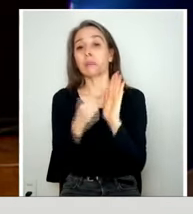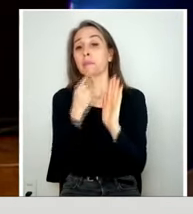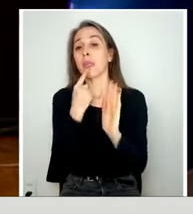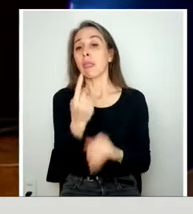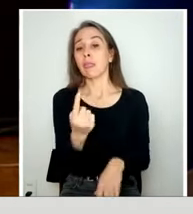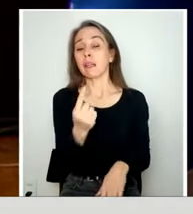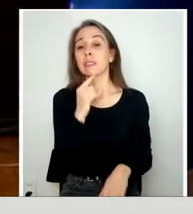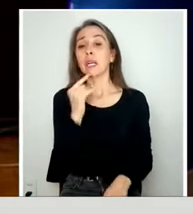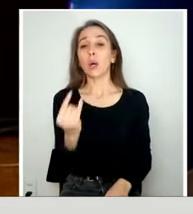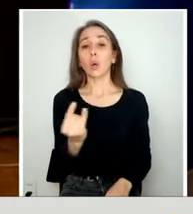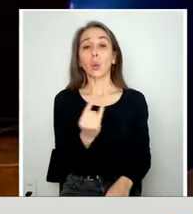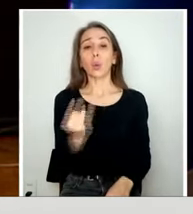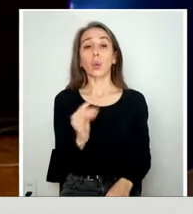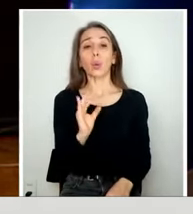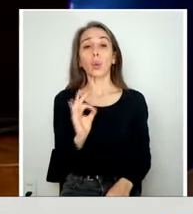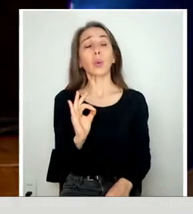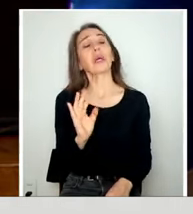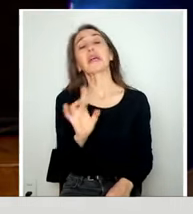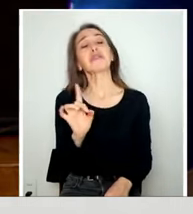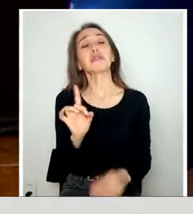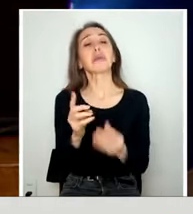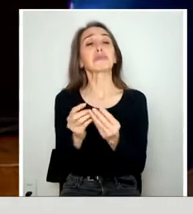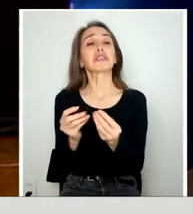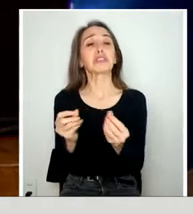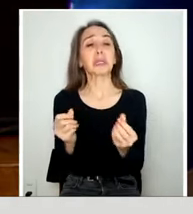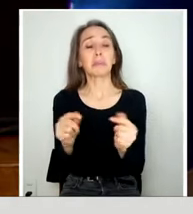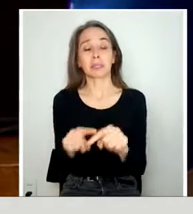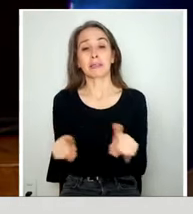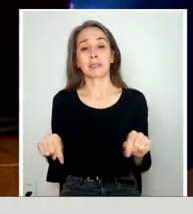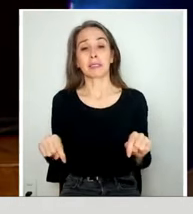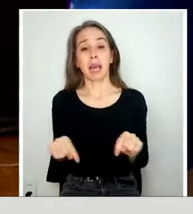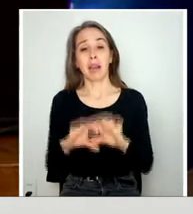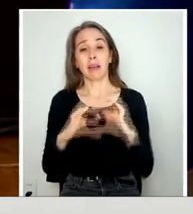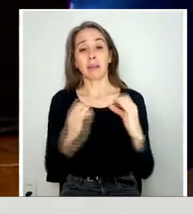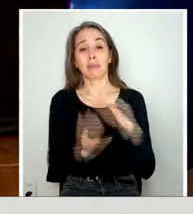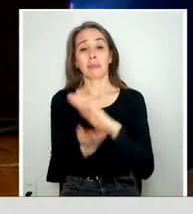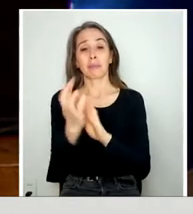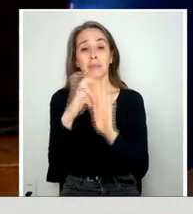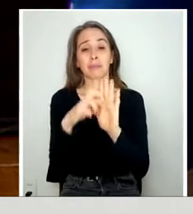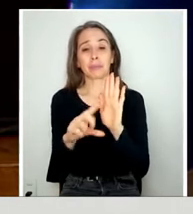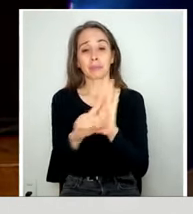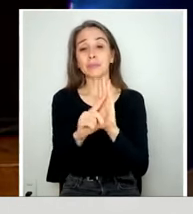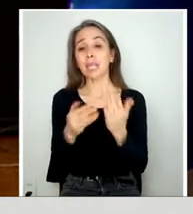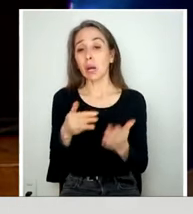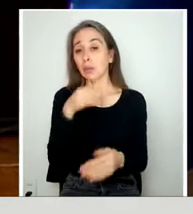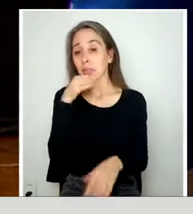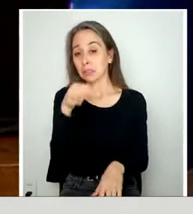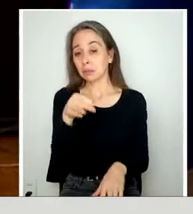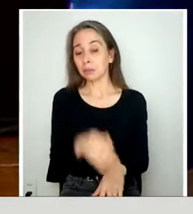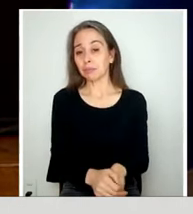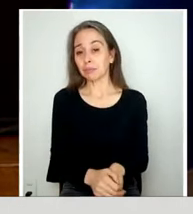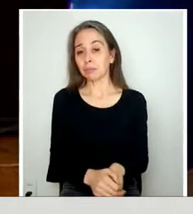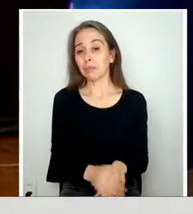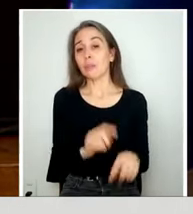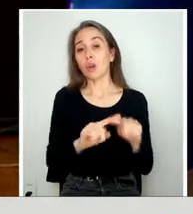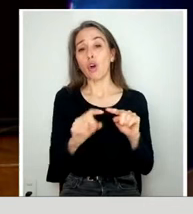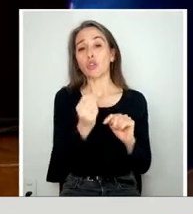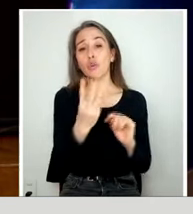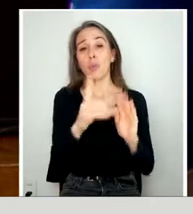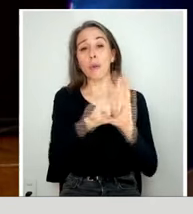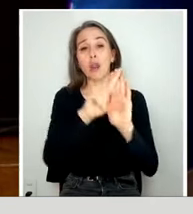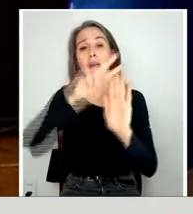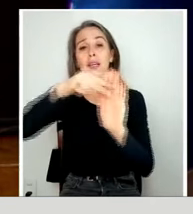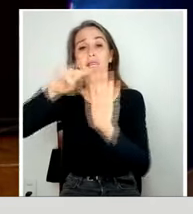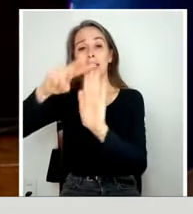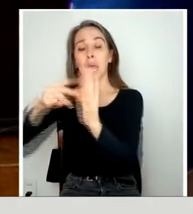urgencia calificada de Simple para el despacho de los siguientes proyectos el que modifica distintos cuerpos legales en materia de transparencia